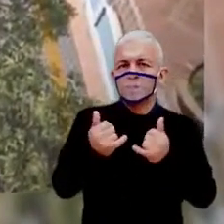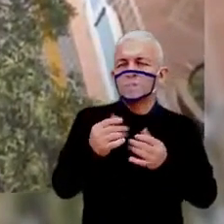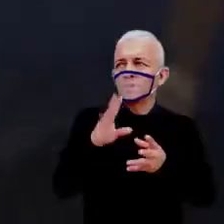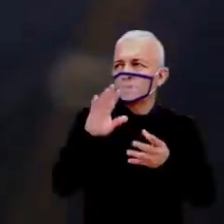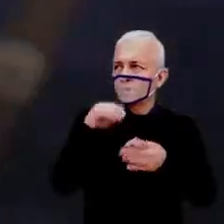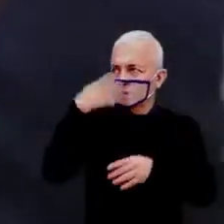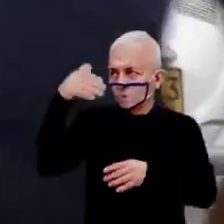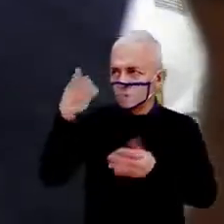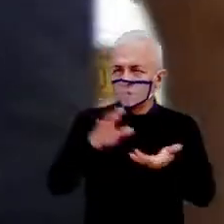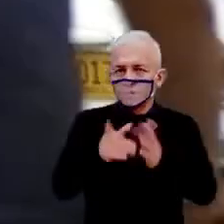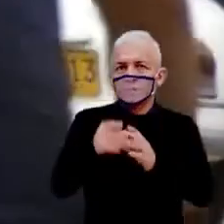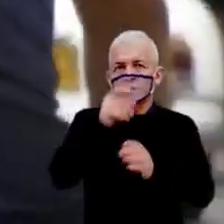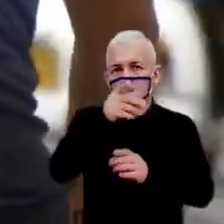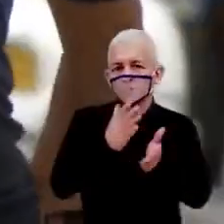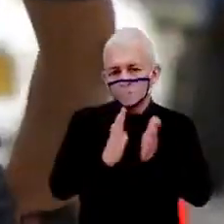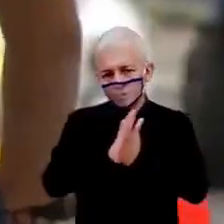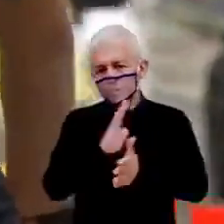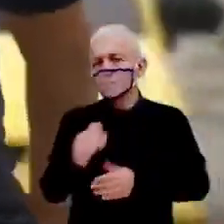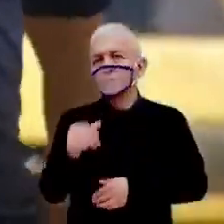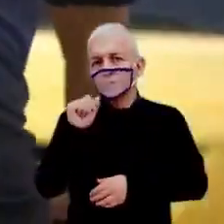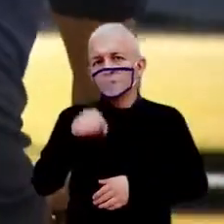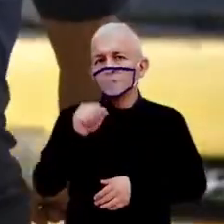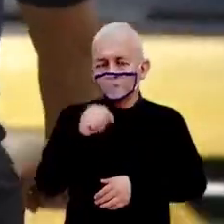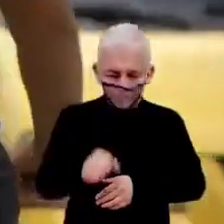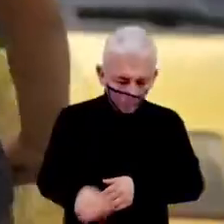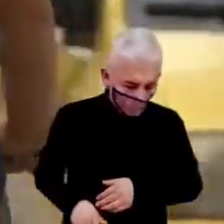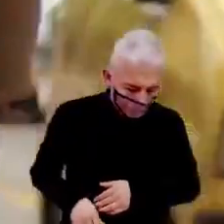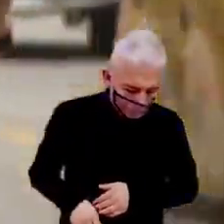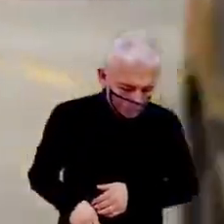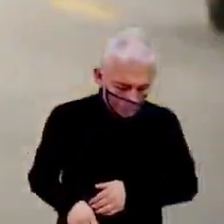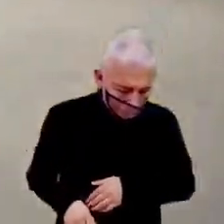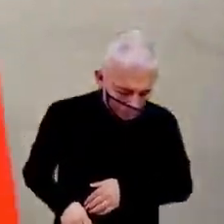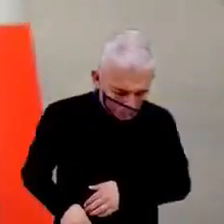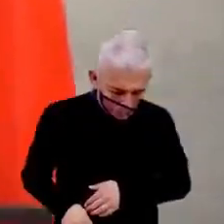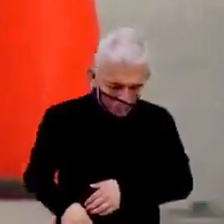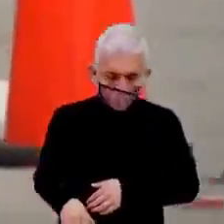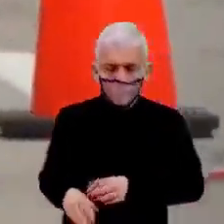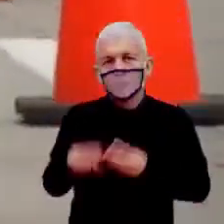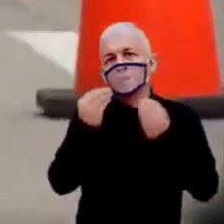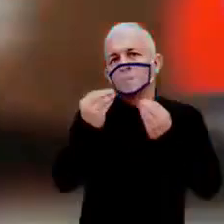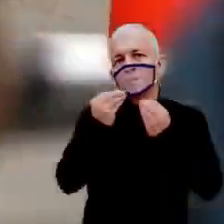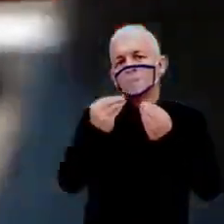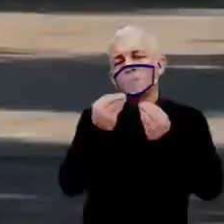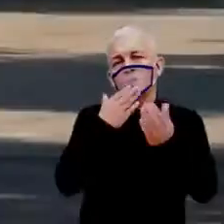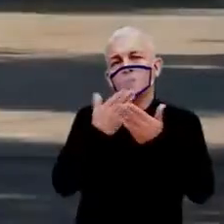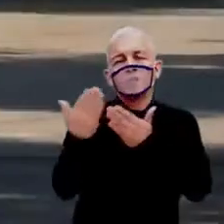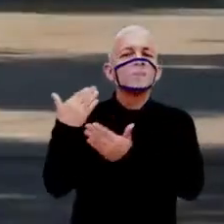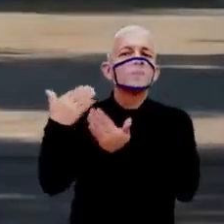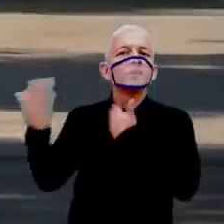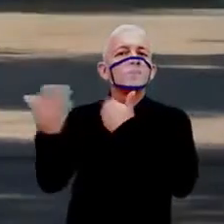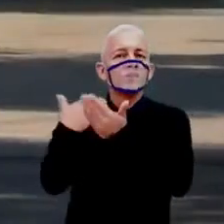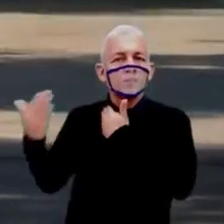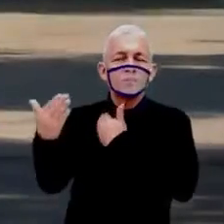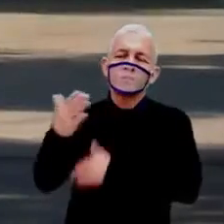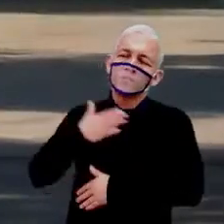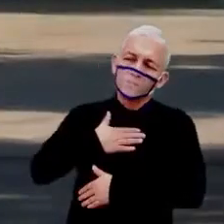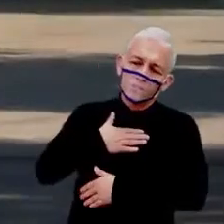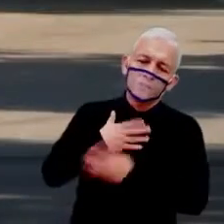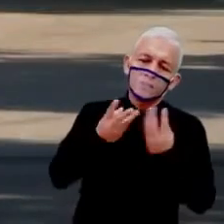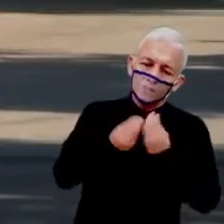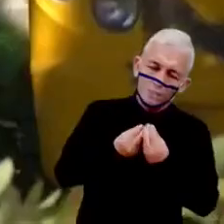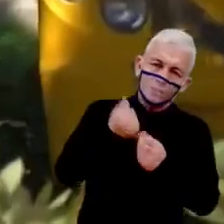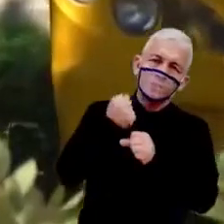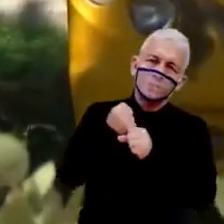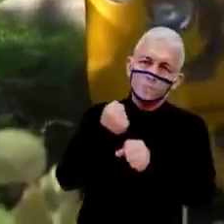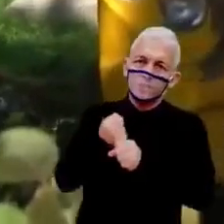Albert, cuéntanos de los andenes. Así es, alcalde. Muchísimas gracias de verdad por esa confianza, por ese respaldo que entrega usted en todo el equipo de